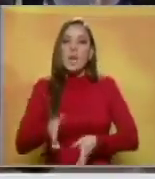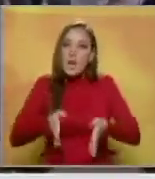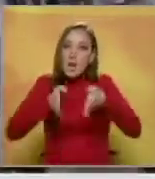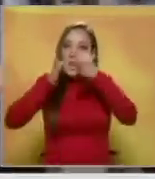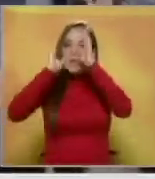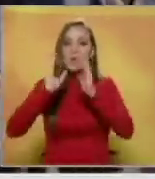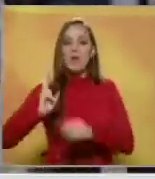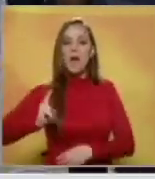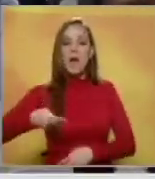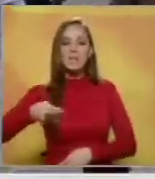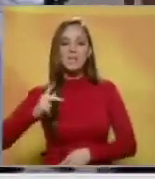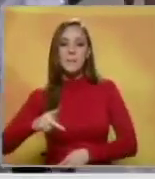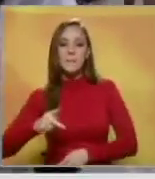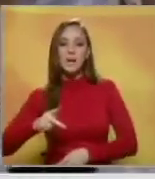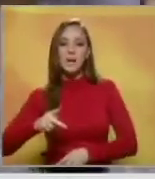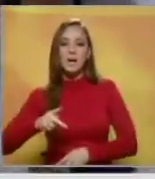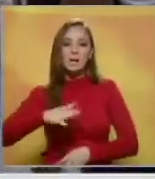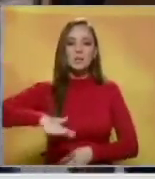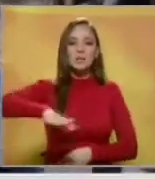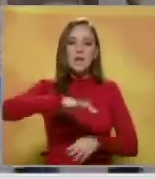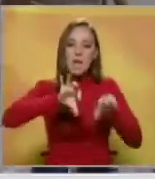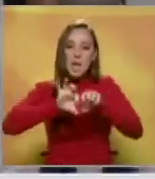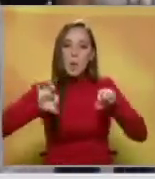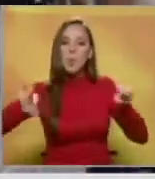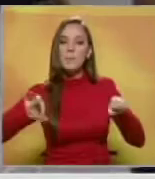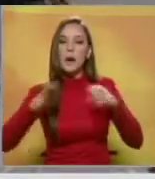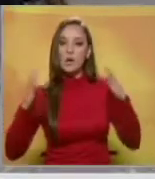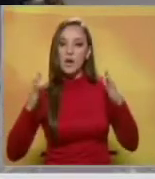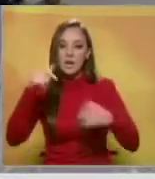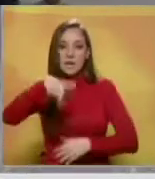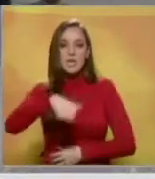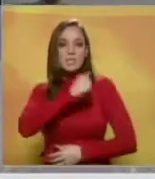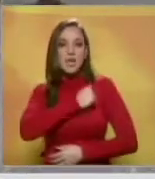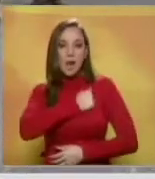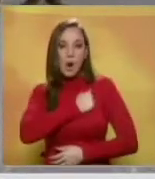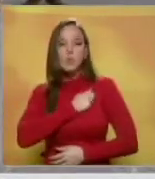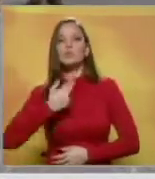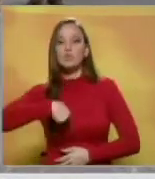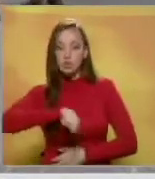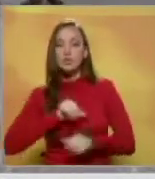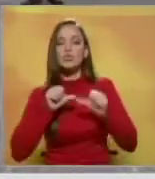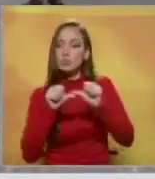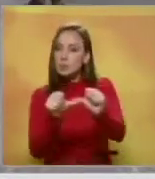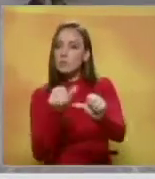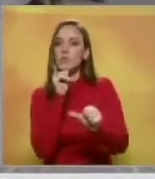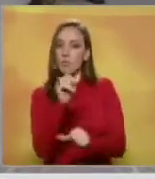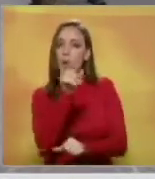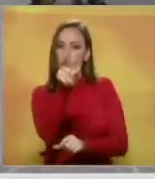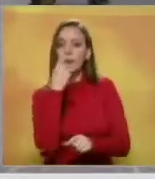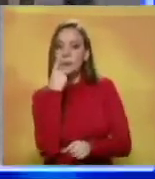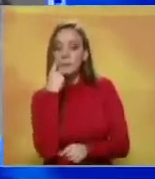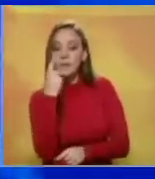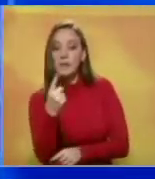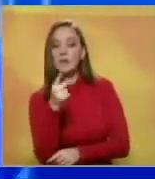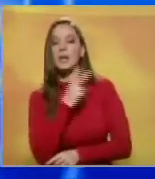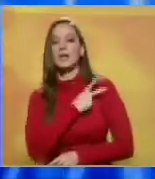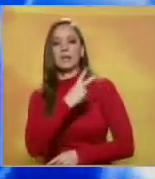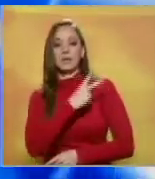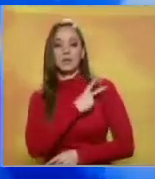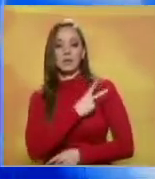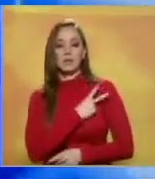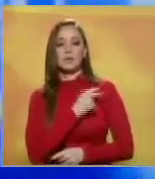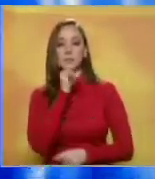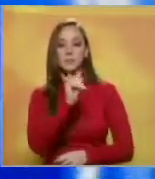esto en la urbanización los palos grandes del municipio chacao nosotros seguiremos informando ustedes continúan con más de nuestra emisión meridiana